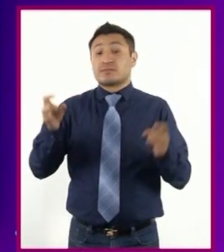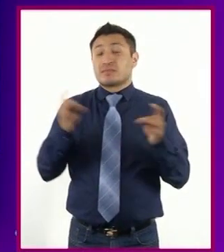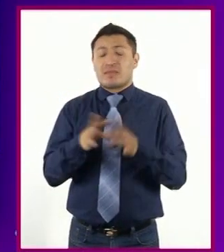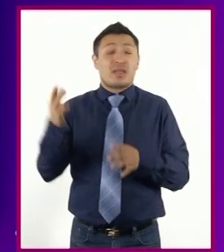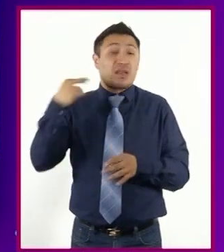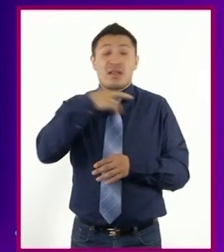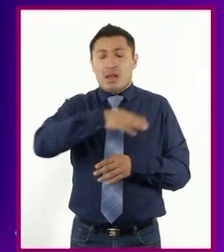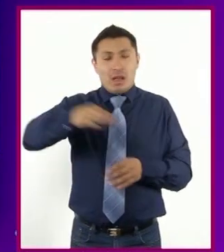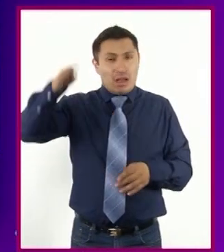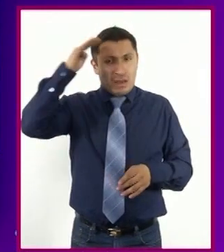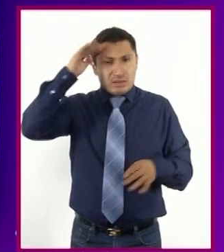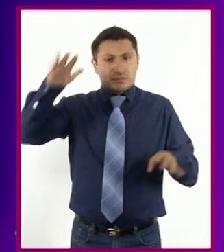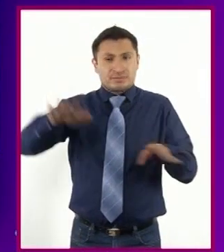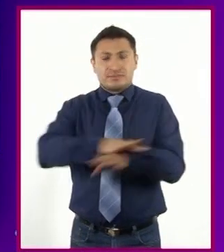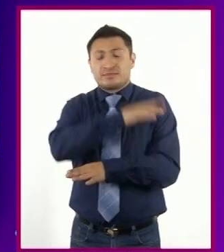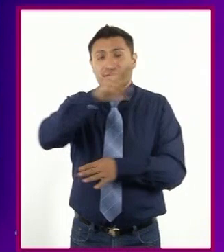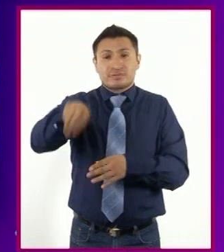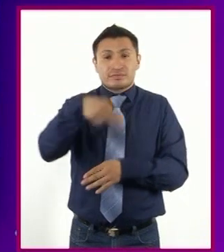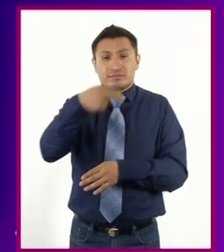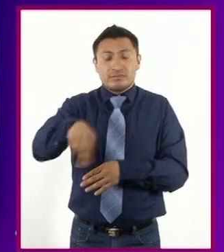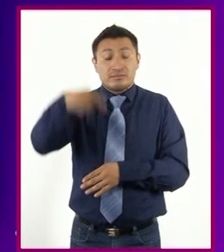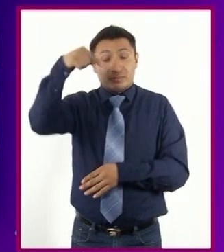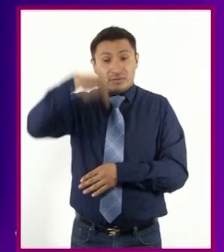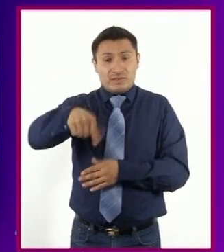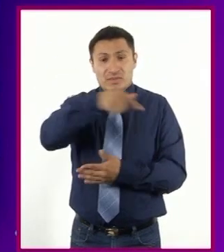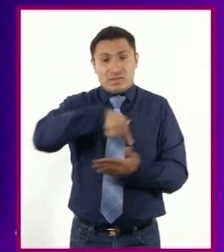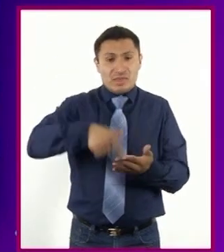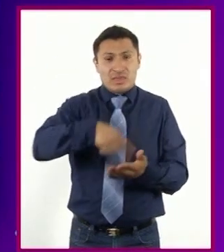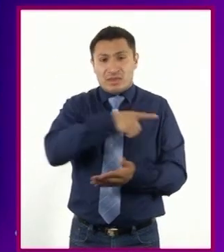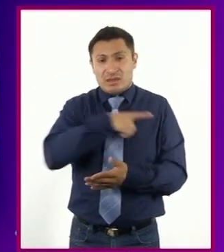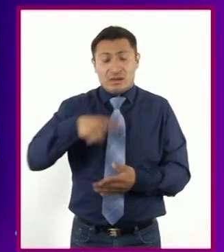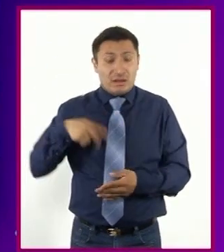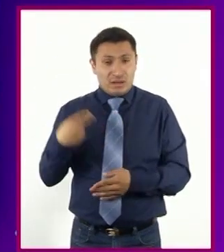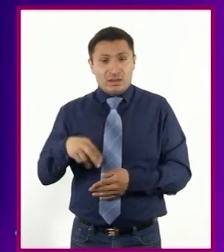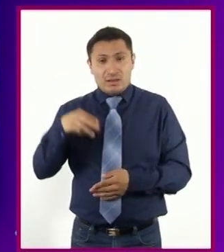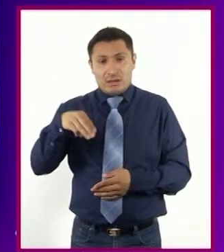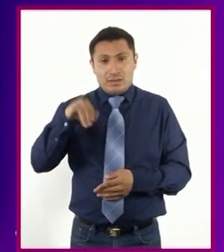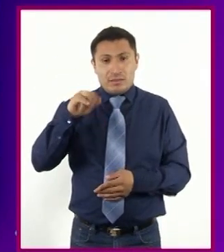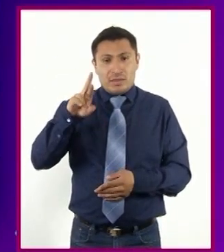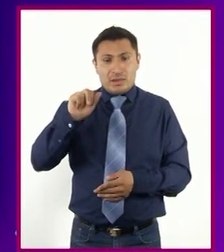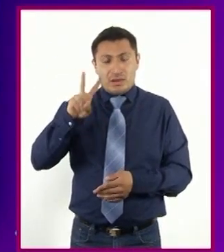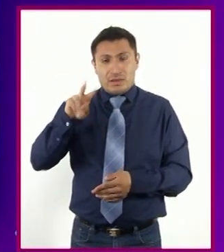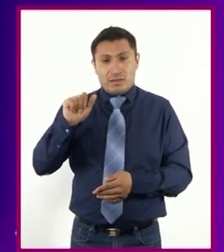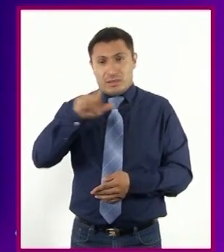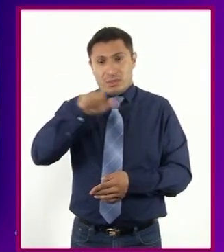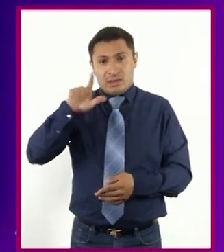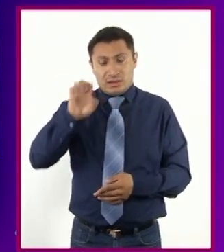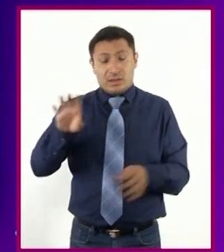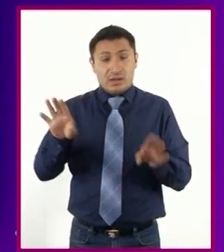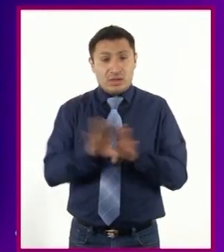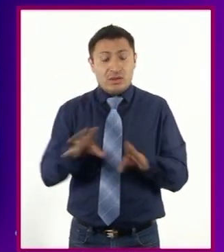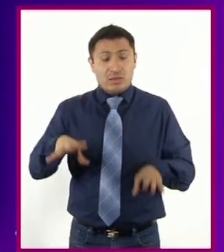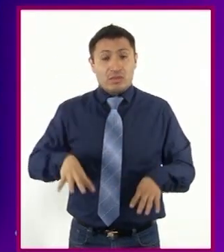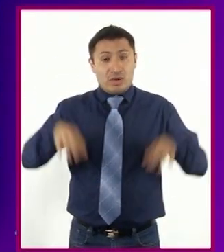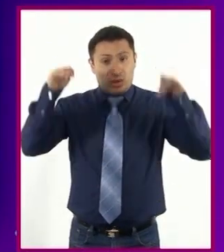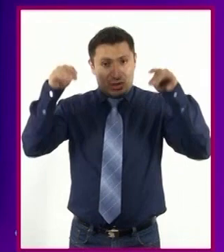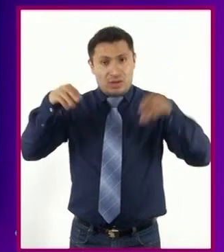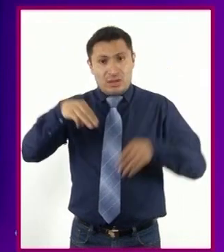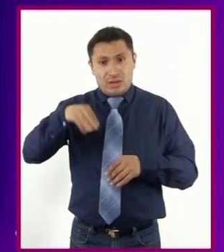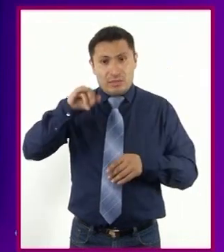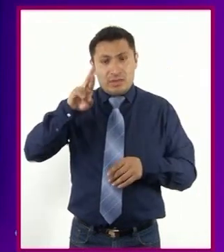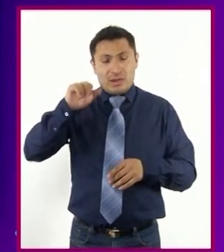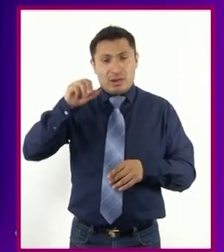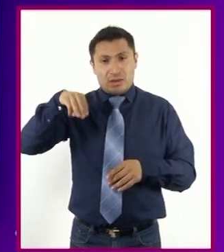inmediatamente piensa en cambiarle el nombre y dice, este lugar debería de llamarse Miravalle, como mi castillo